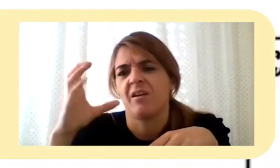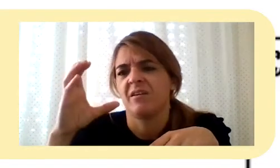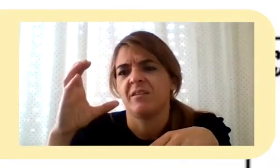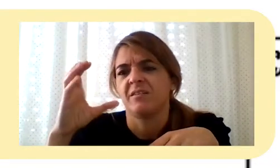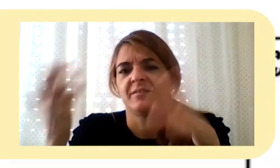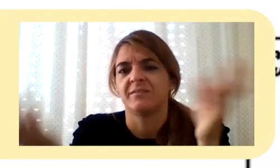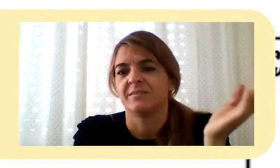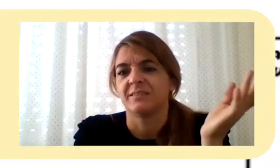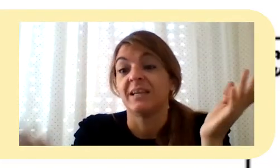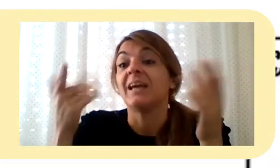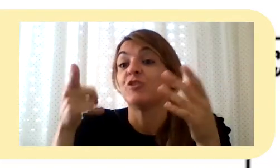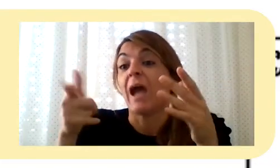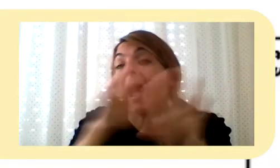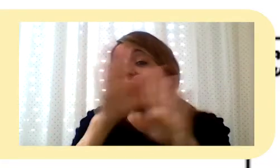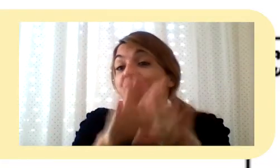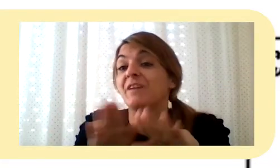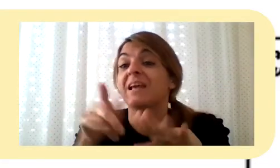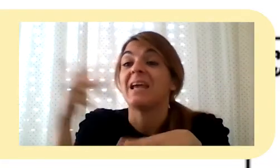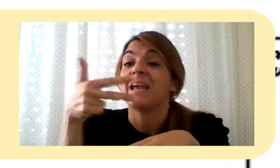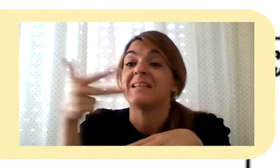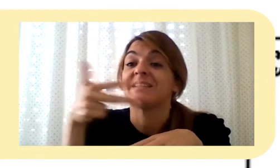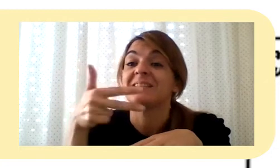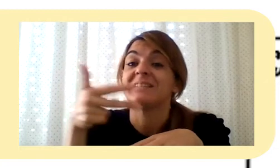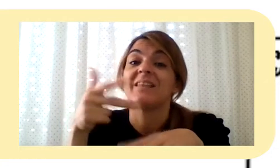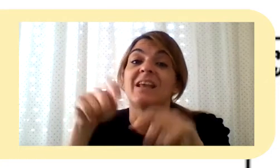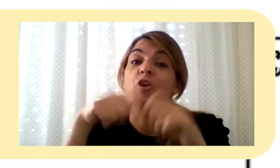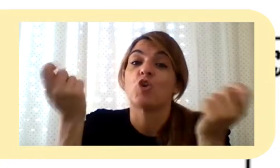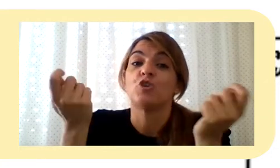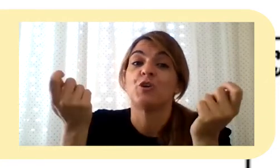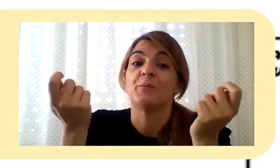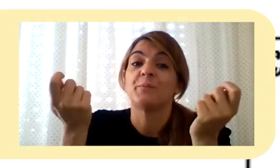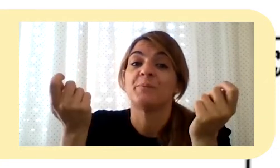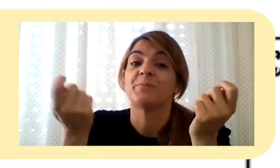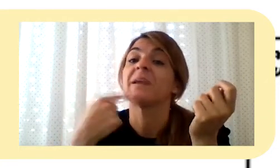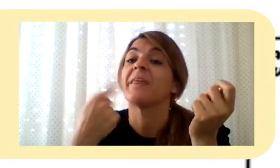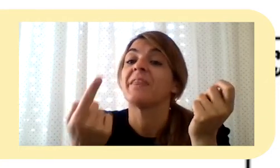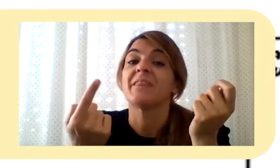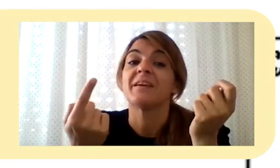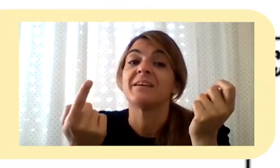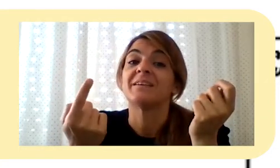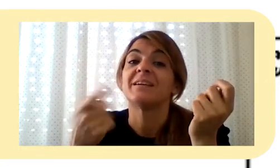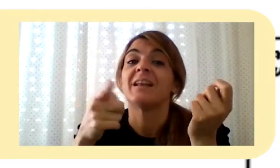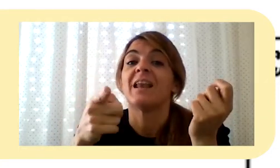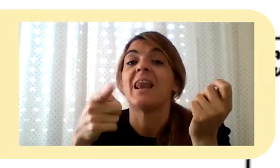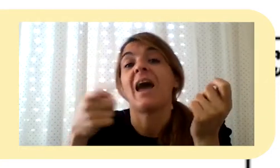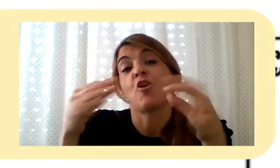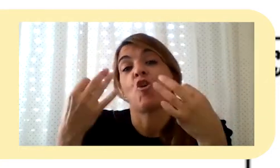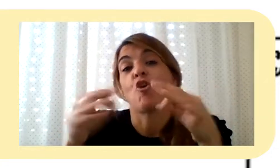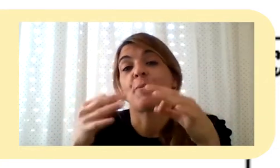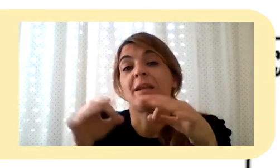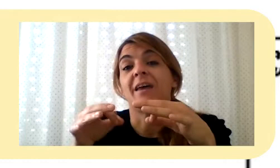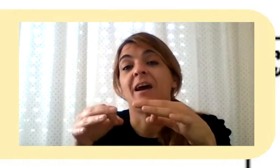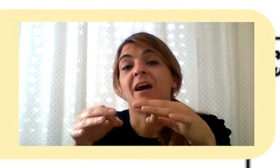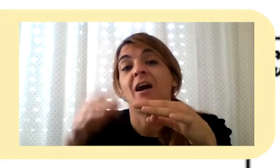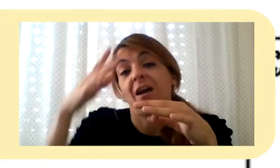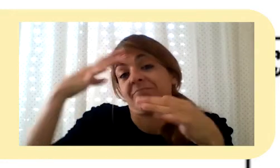que hay, yo utilizo siempre el chiste del roto, que me encanta, que viene a decir lo que veis ahí, a criticarlo, obviamente.